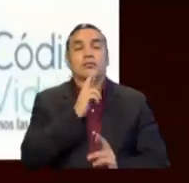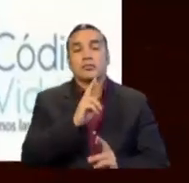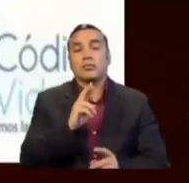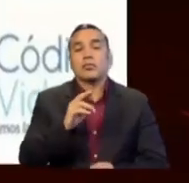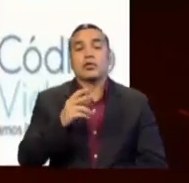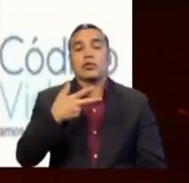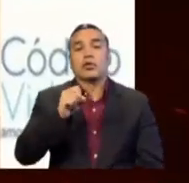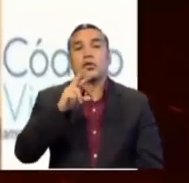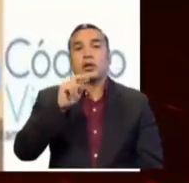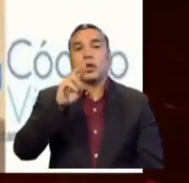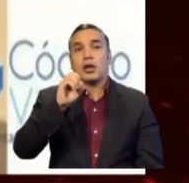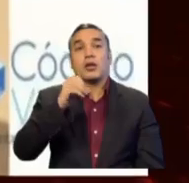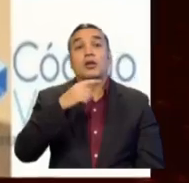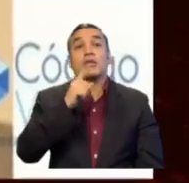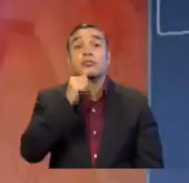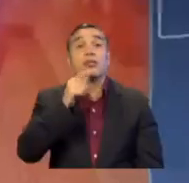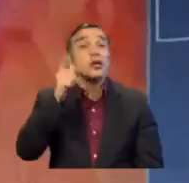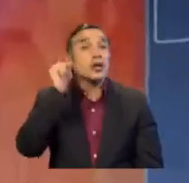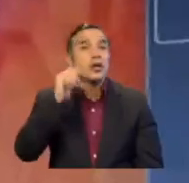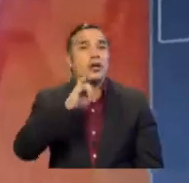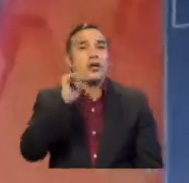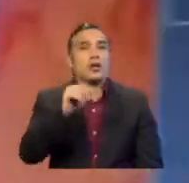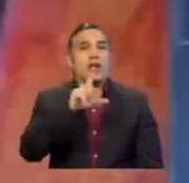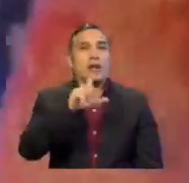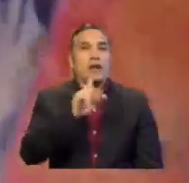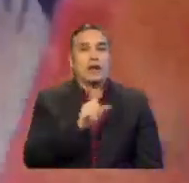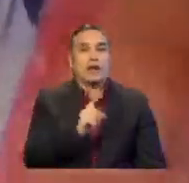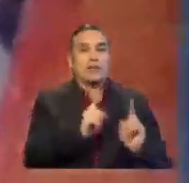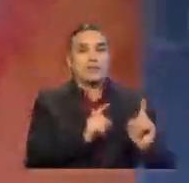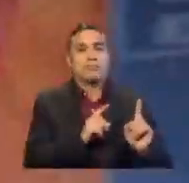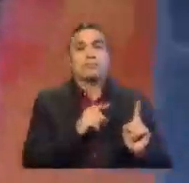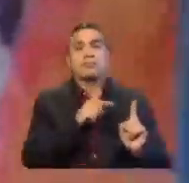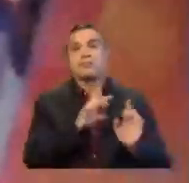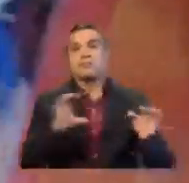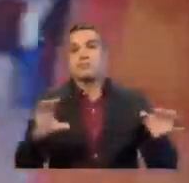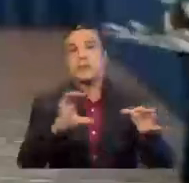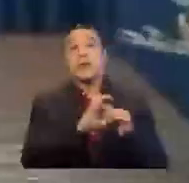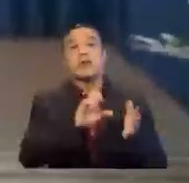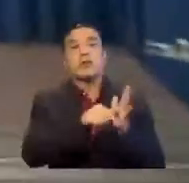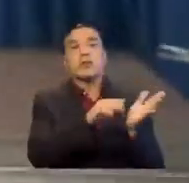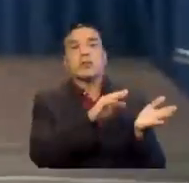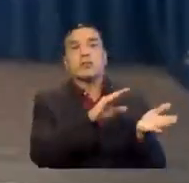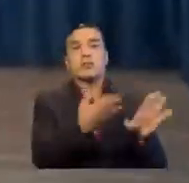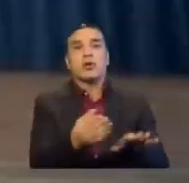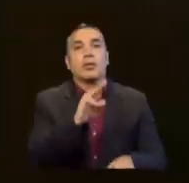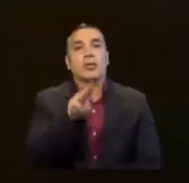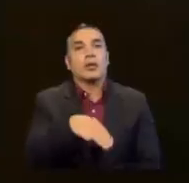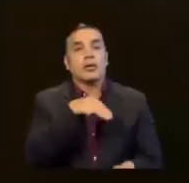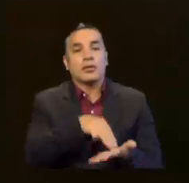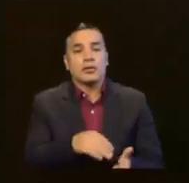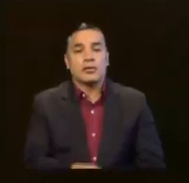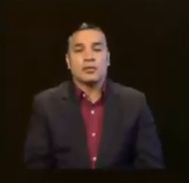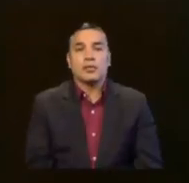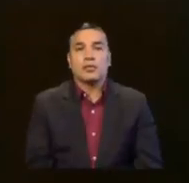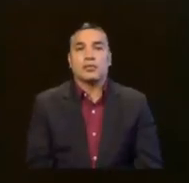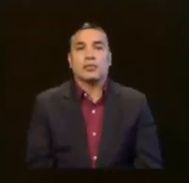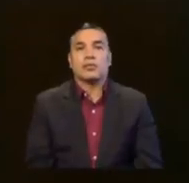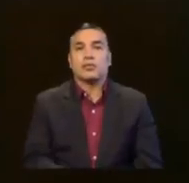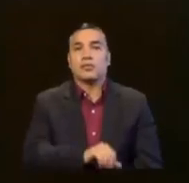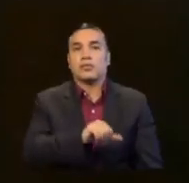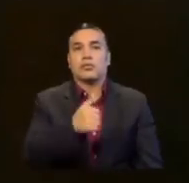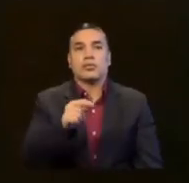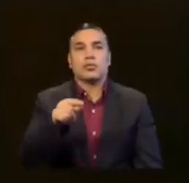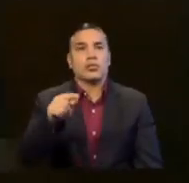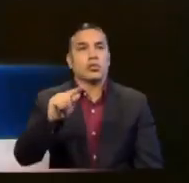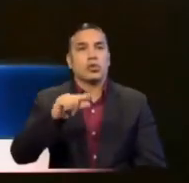cuyo líder era JL, más conocido como Rasquiña, y quien fue asesinado en Manabí. Otro grupo que aún esfuerzos por tomar